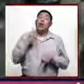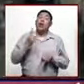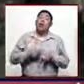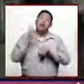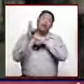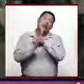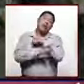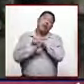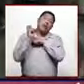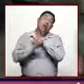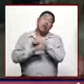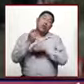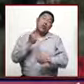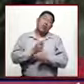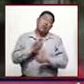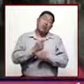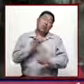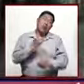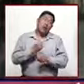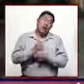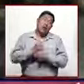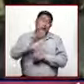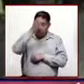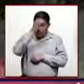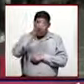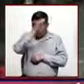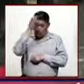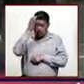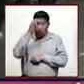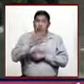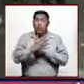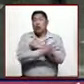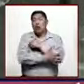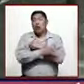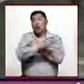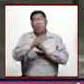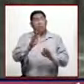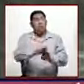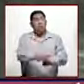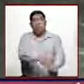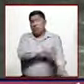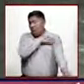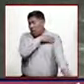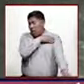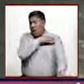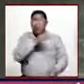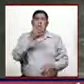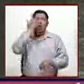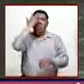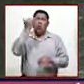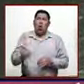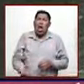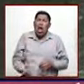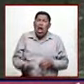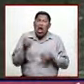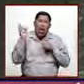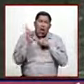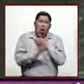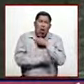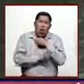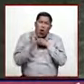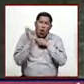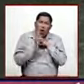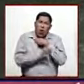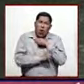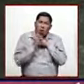roban de templos de iglesias católicas ubicadas en municipios bastante alejados. ¿Cuál es el mercado? ¿Por qué el interés de robar